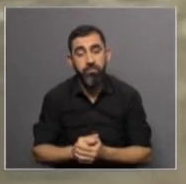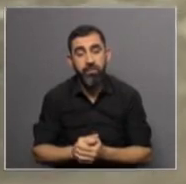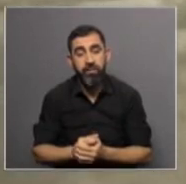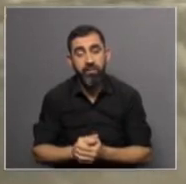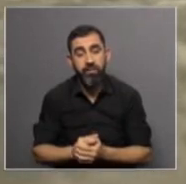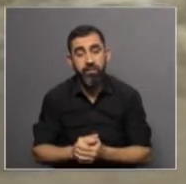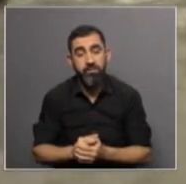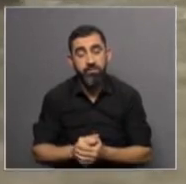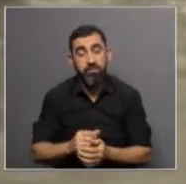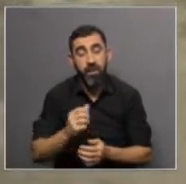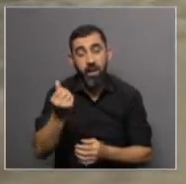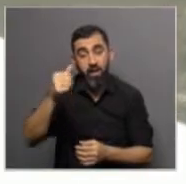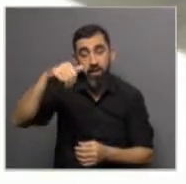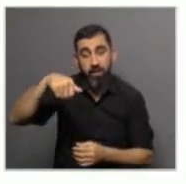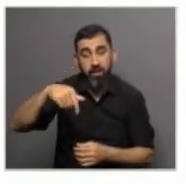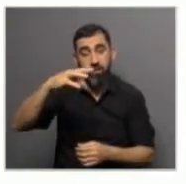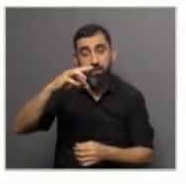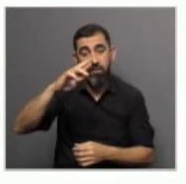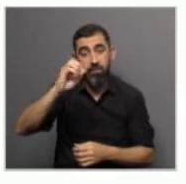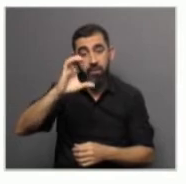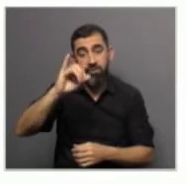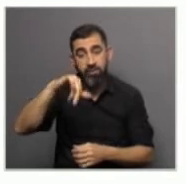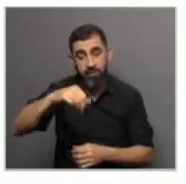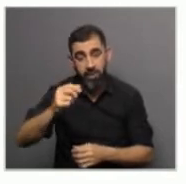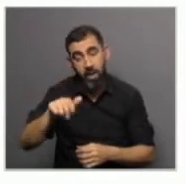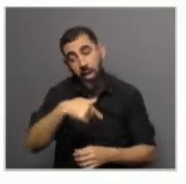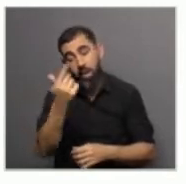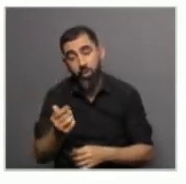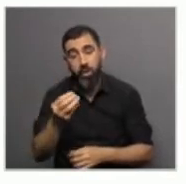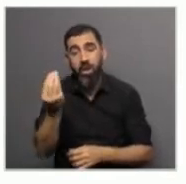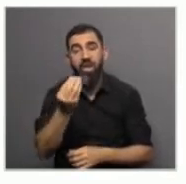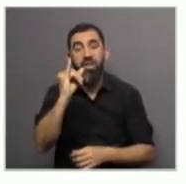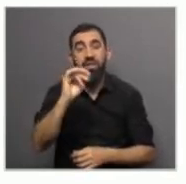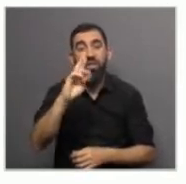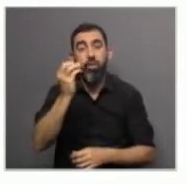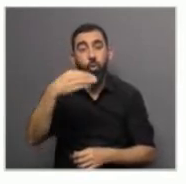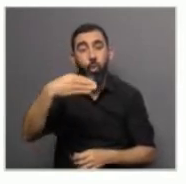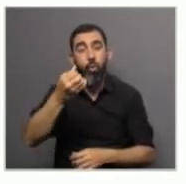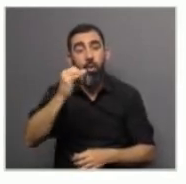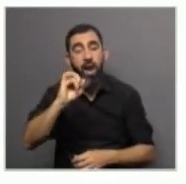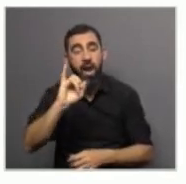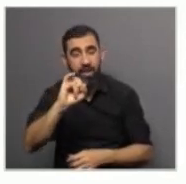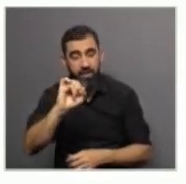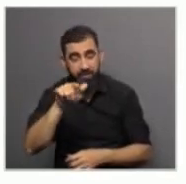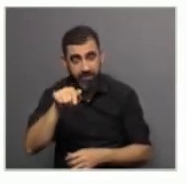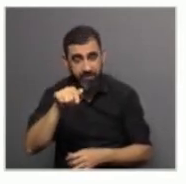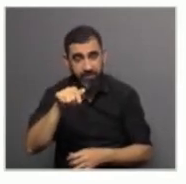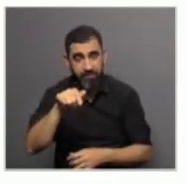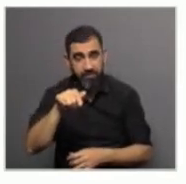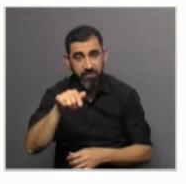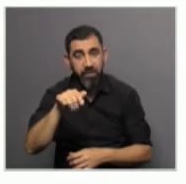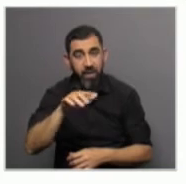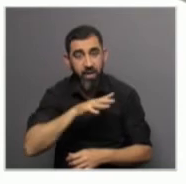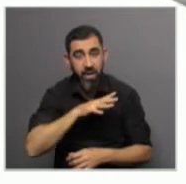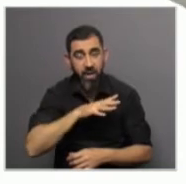Grammostola anthracina, y acá tenemos a Grammostola quirogai, que es la araña que su distribución está